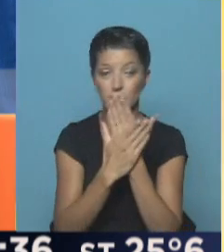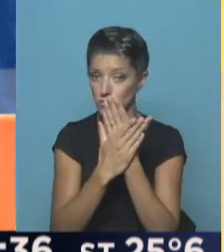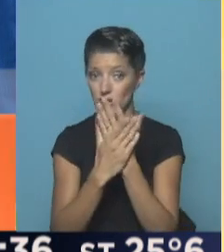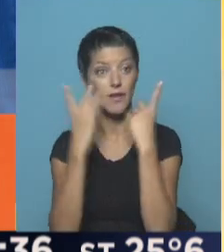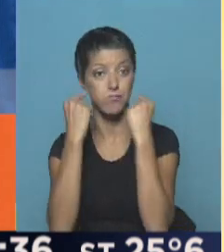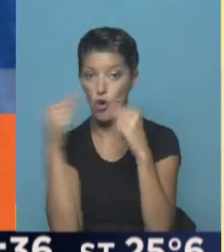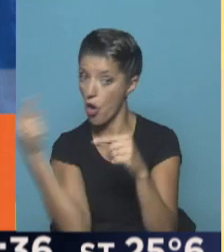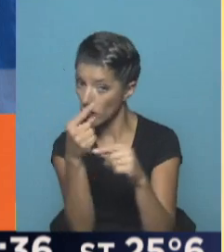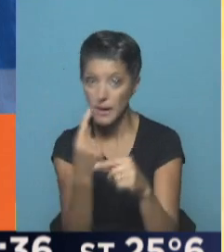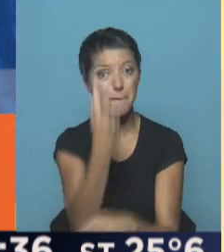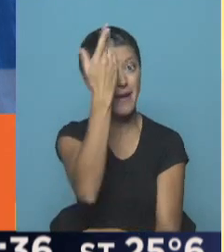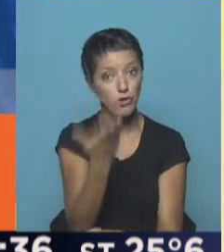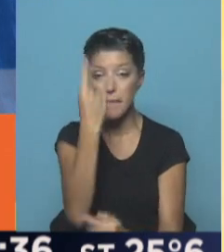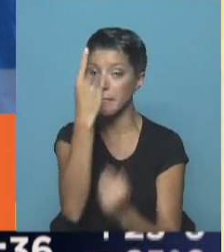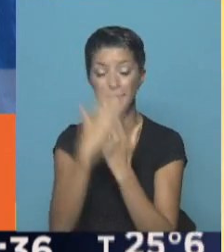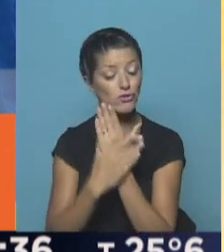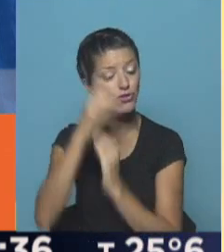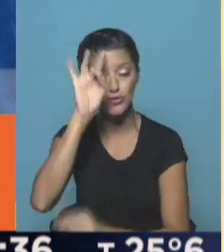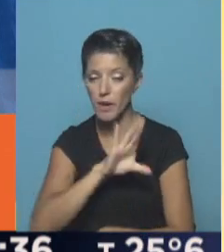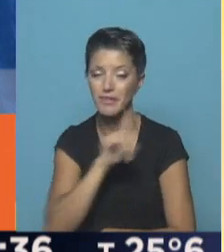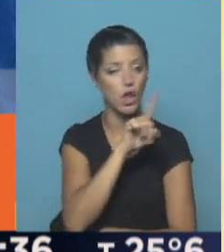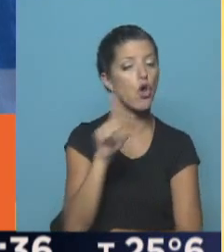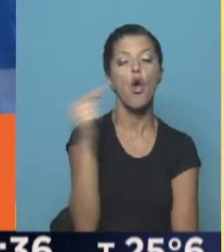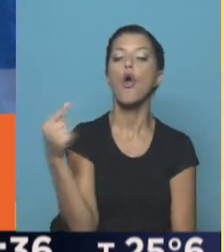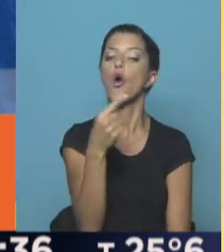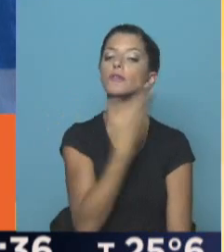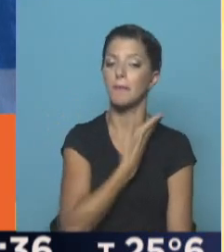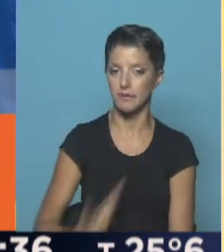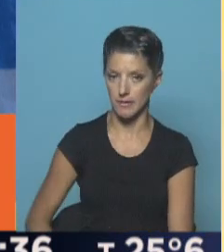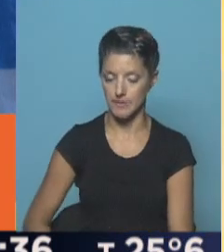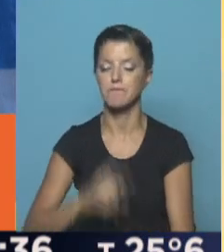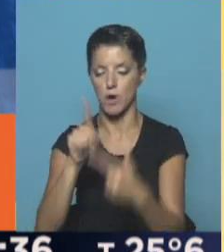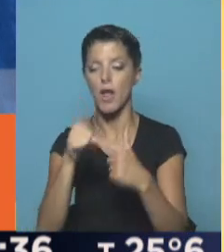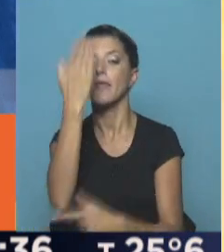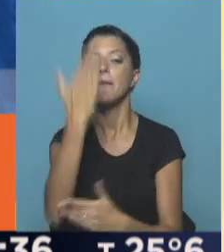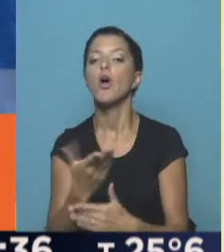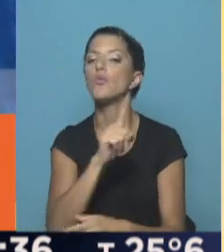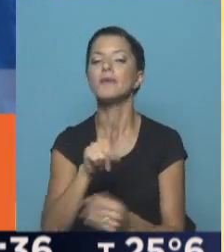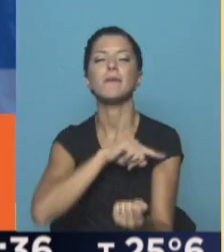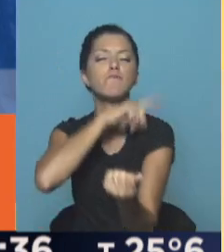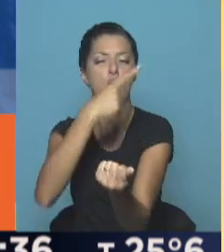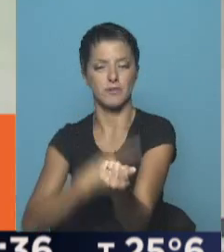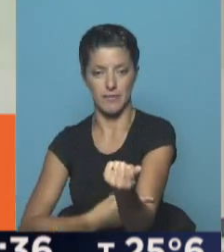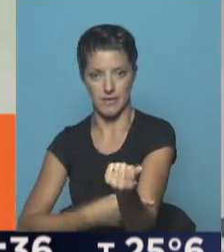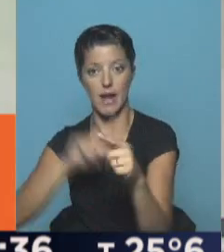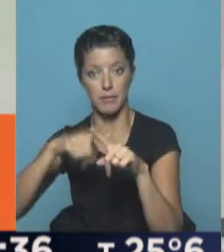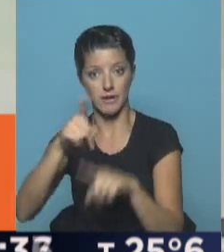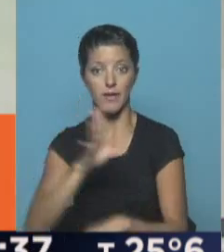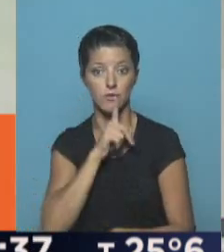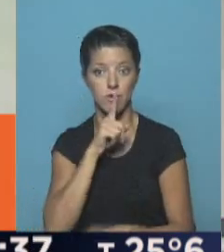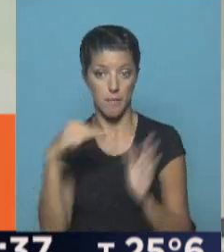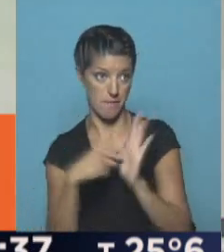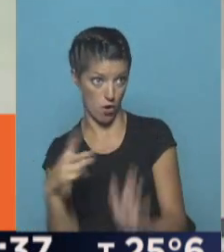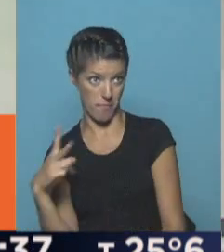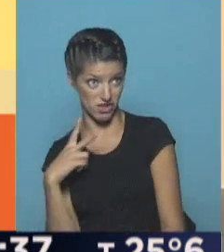Putin. Medvedev no es una figura de peso en la política rusa, e incluso cuando... Pero es